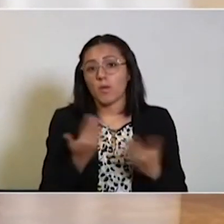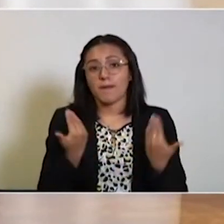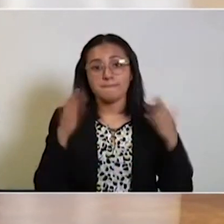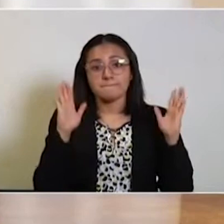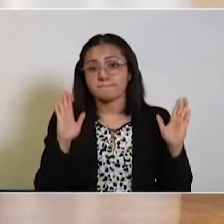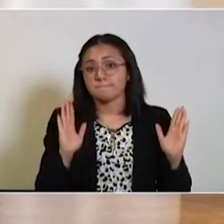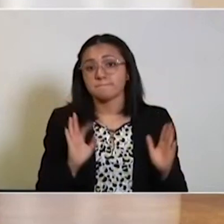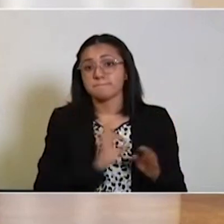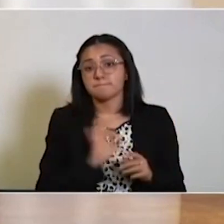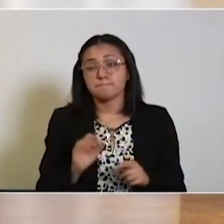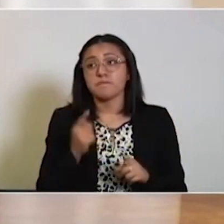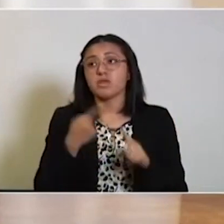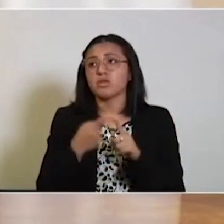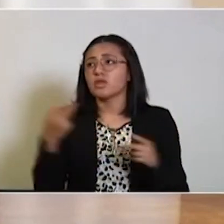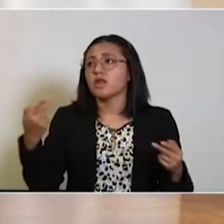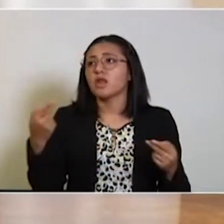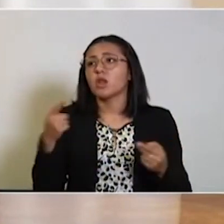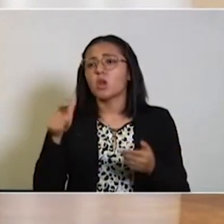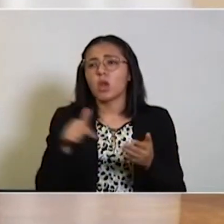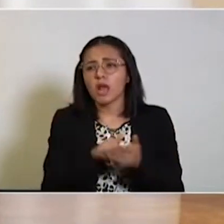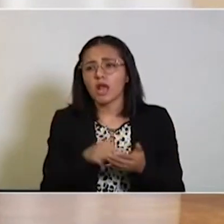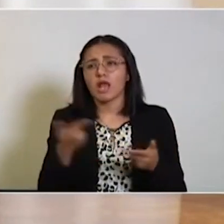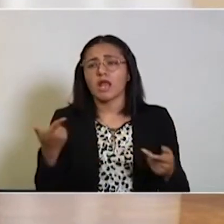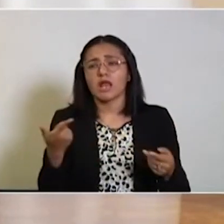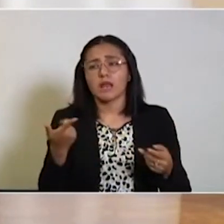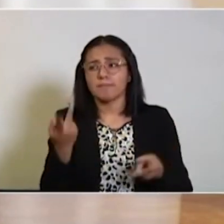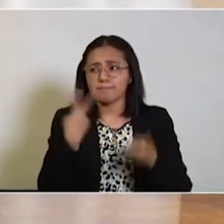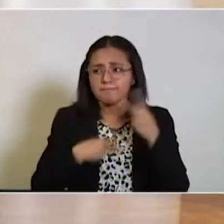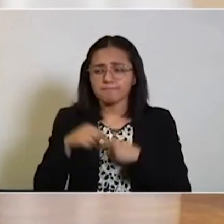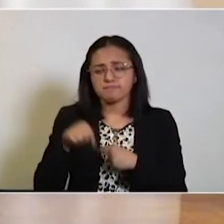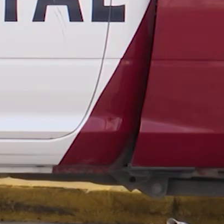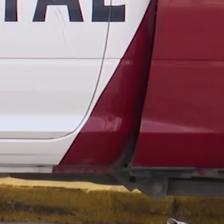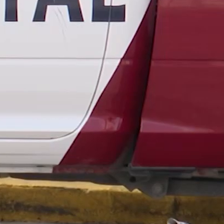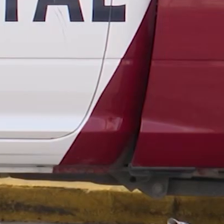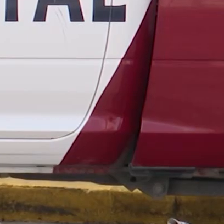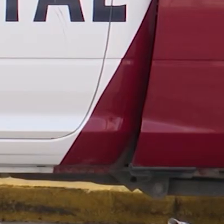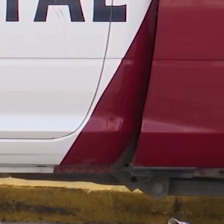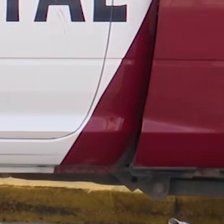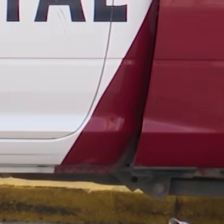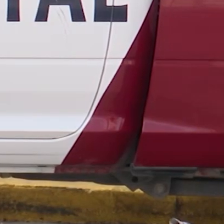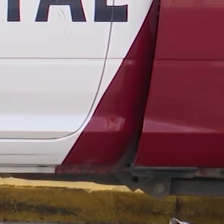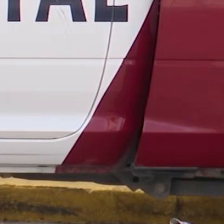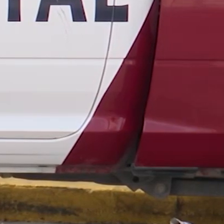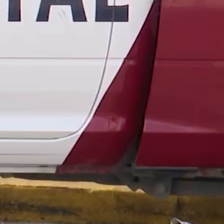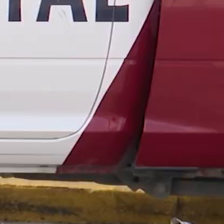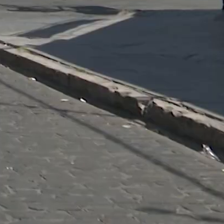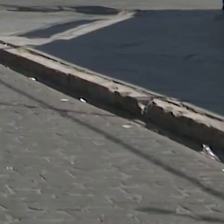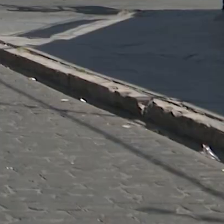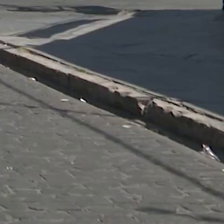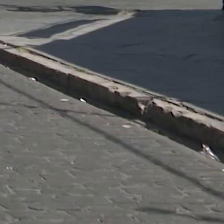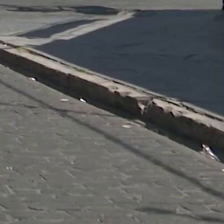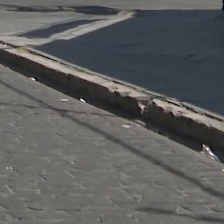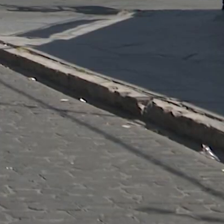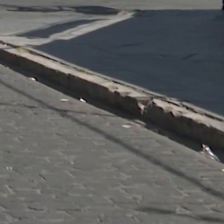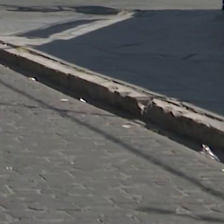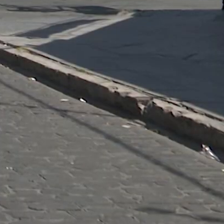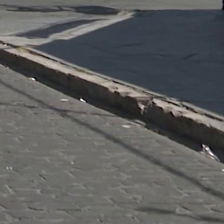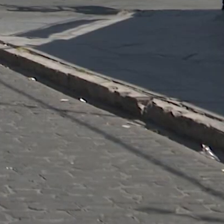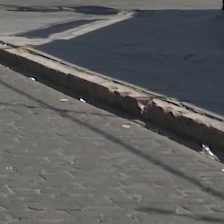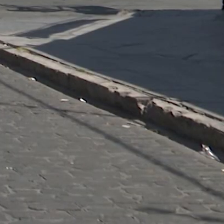su nacionalidad, que transitan por nuestro territorio. Para hacer noticias informó Miriam Espinosa.